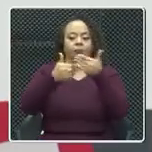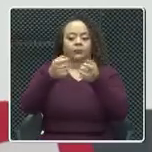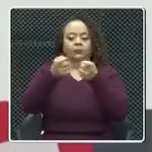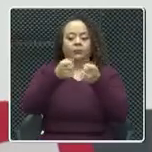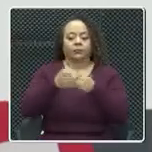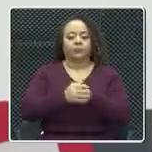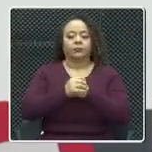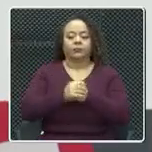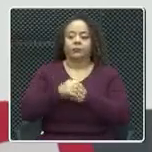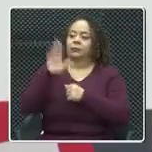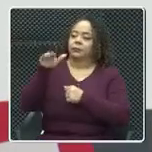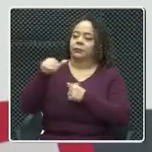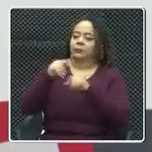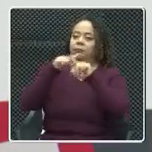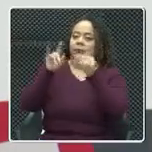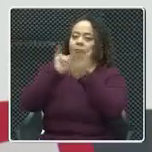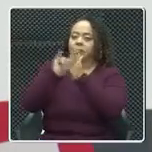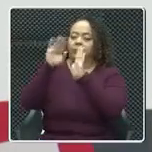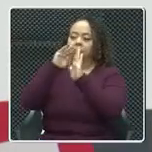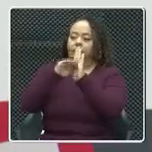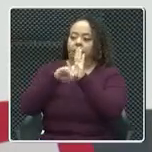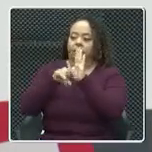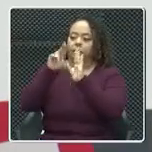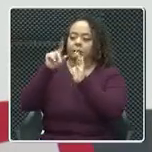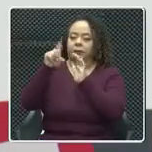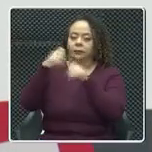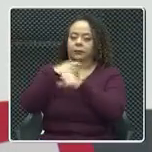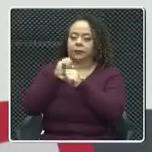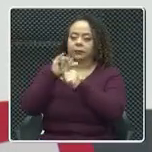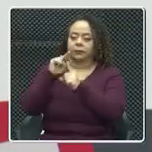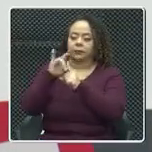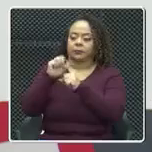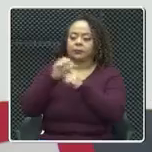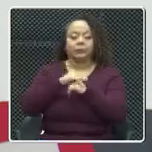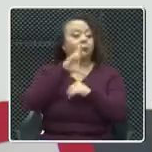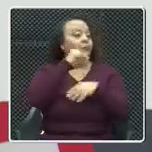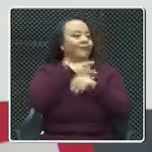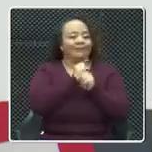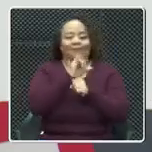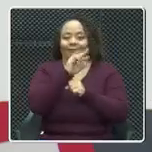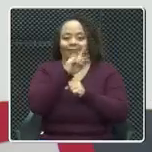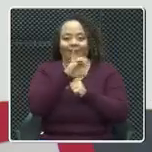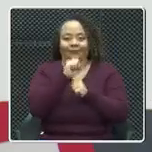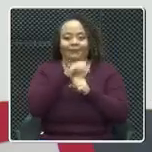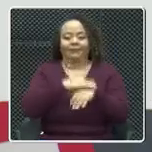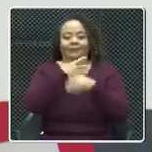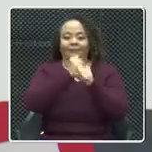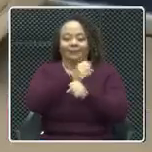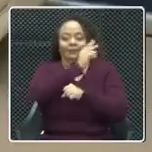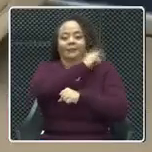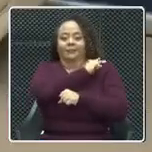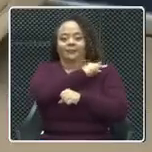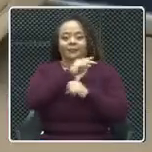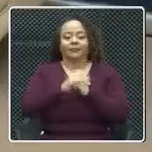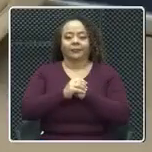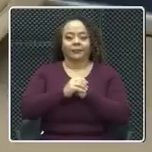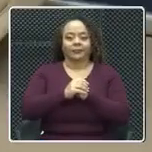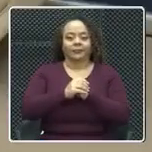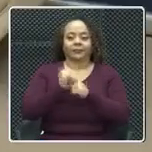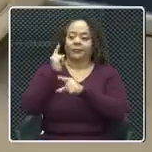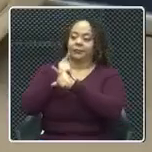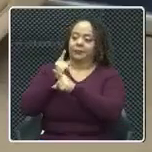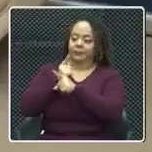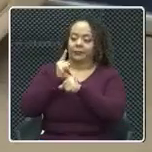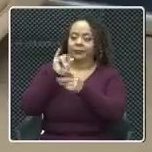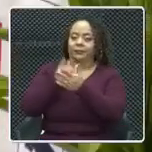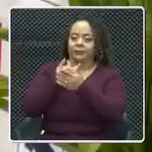administrativo. Carolina, pero ese protocolo no lo tiene que hacer el INSS. No lo hace el INSS, lo hace el patrono. El patrono, correcto. Exactamente. Es